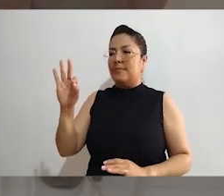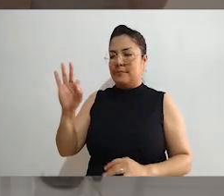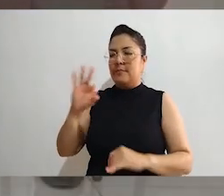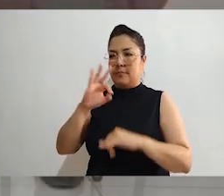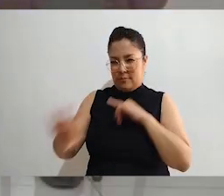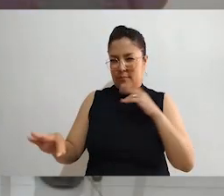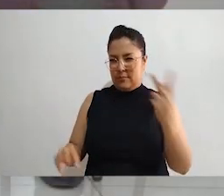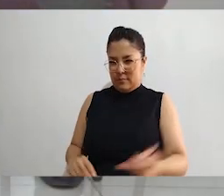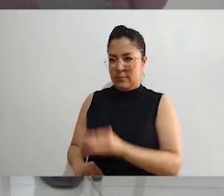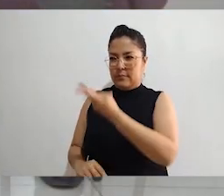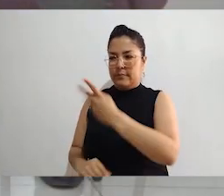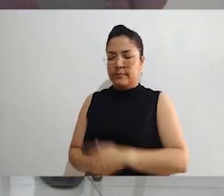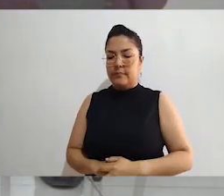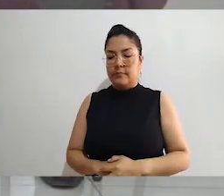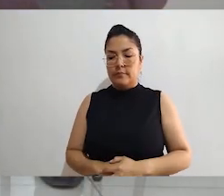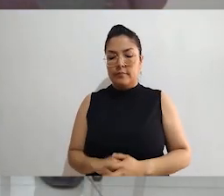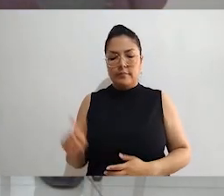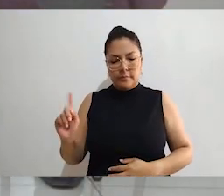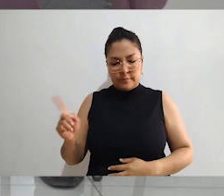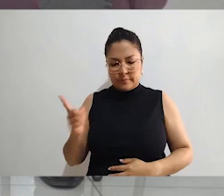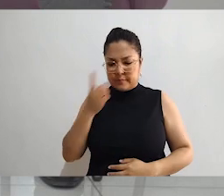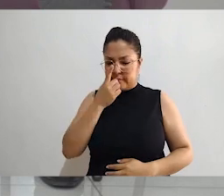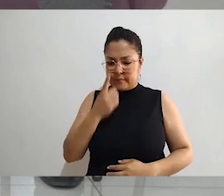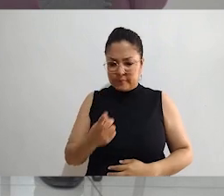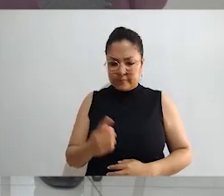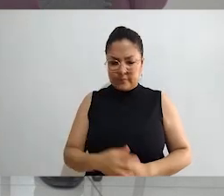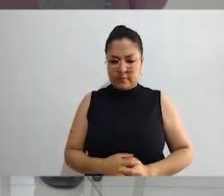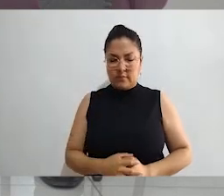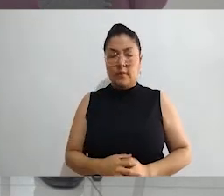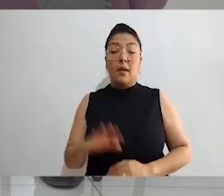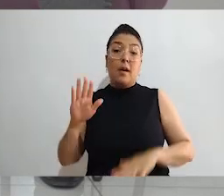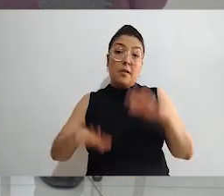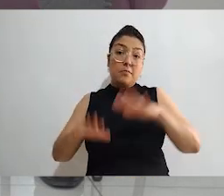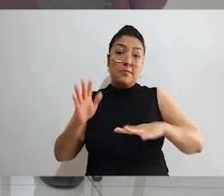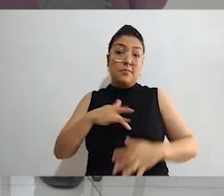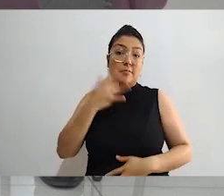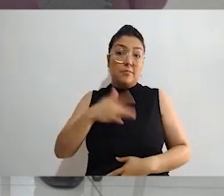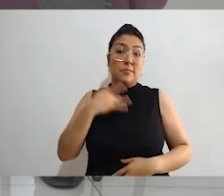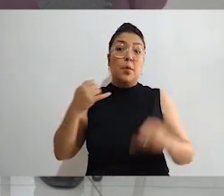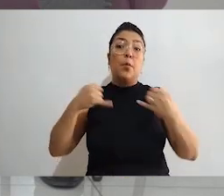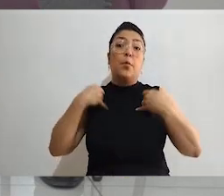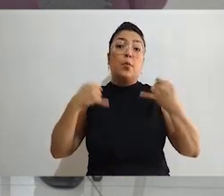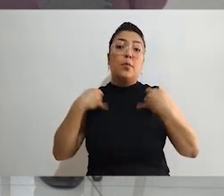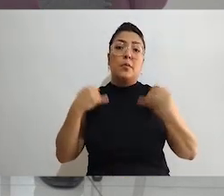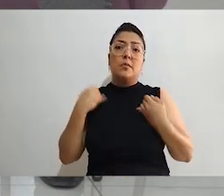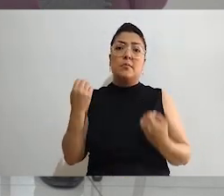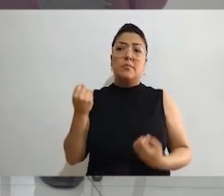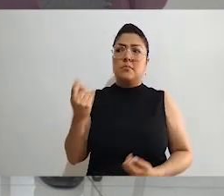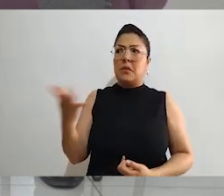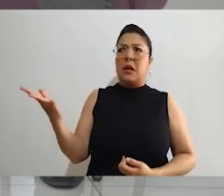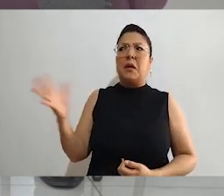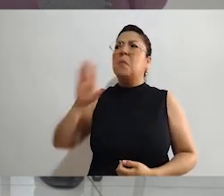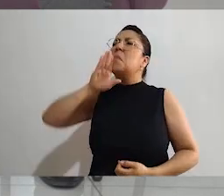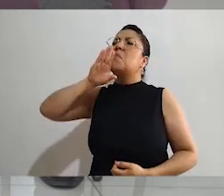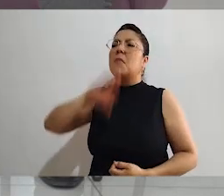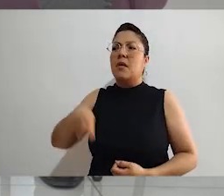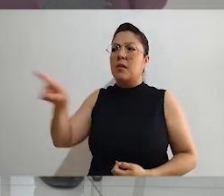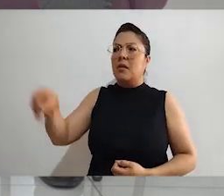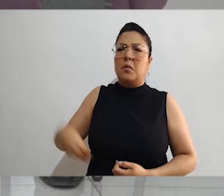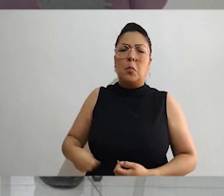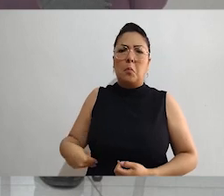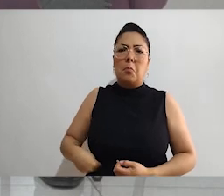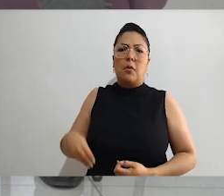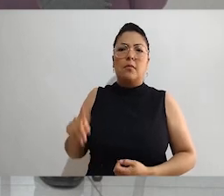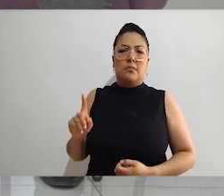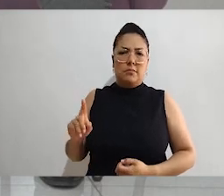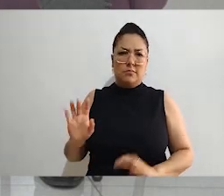que me gustaría para la reflexión, sobre todo por lo que mencionas, de que a veces culpamos a los jóvenes y esperamos mucho más de ellos, digamos, somos un